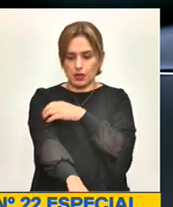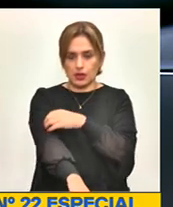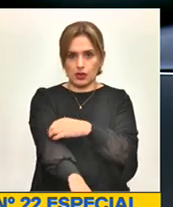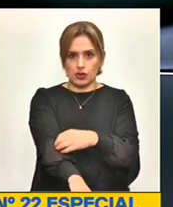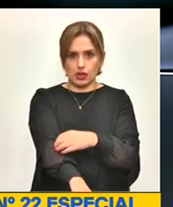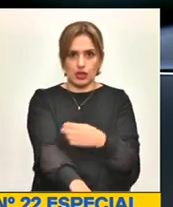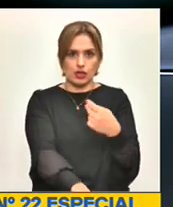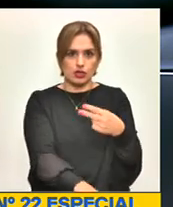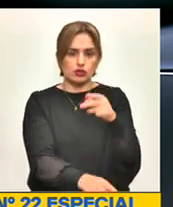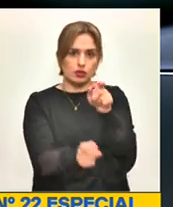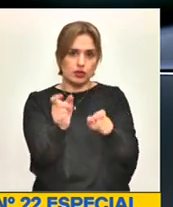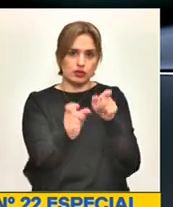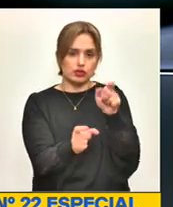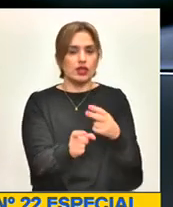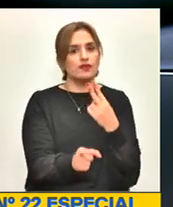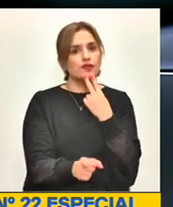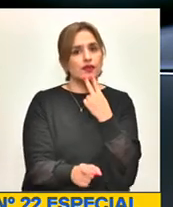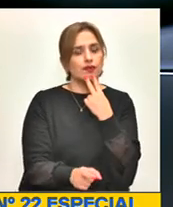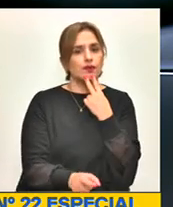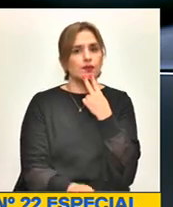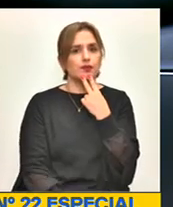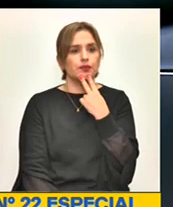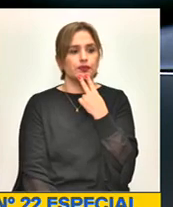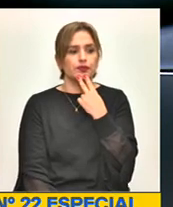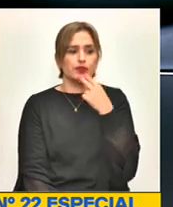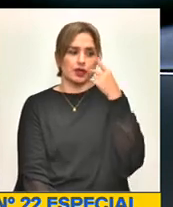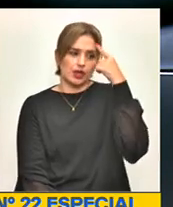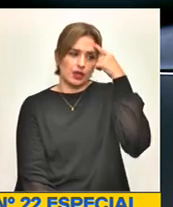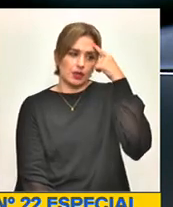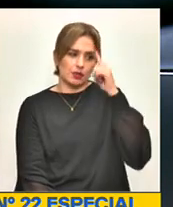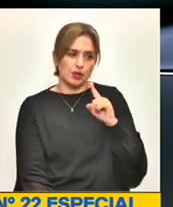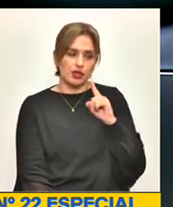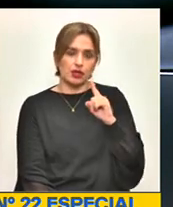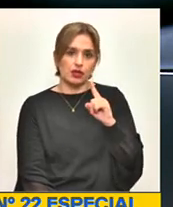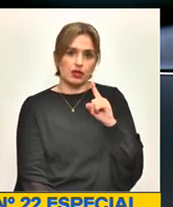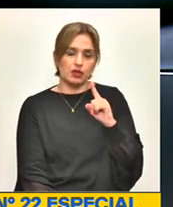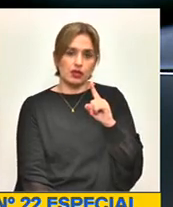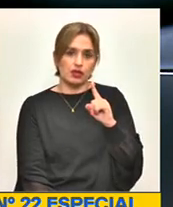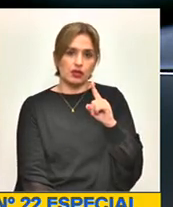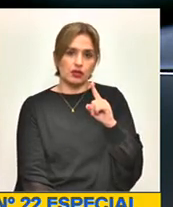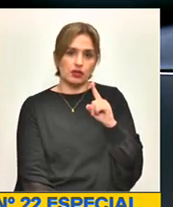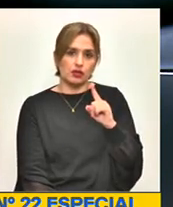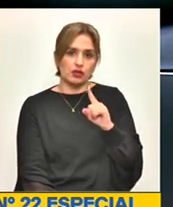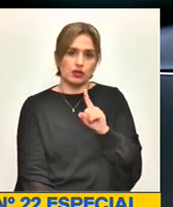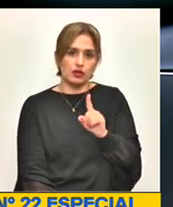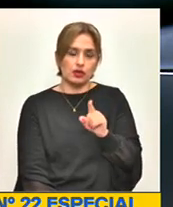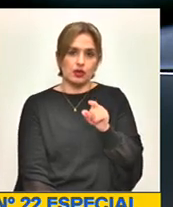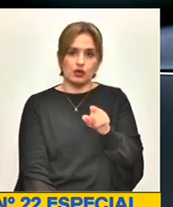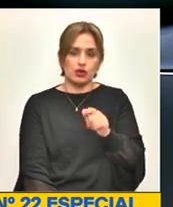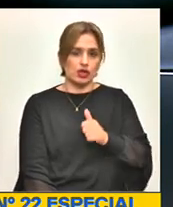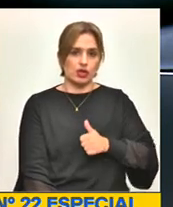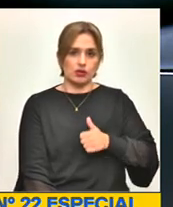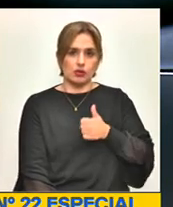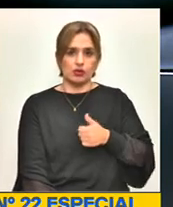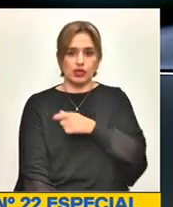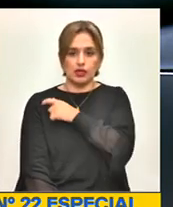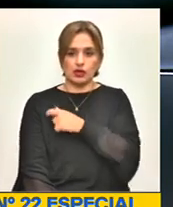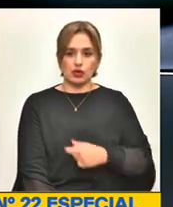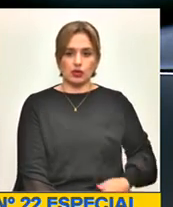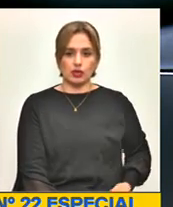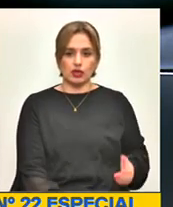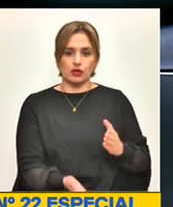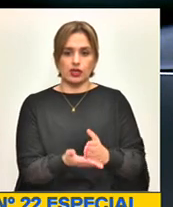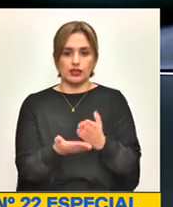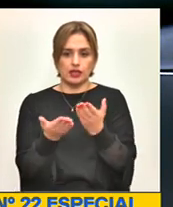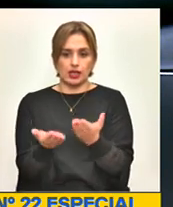sus habitantes sin embargo eso esa no ha sido hasta ahora la voluntad del gobierno quien no